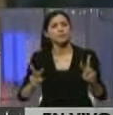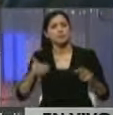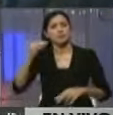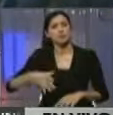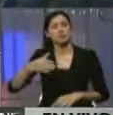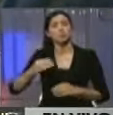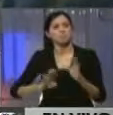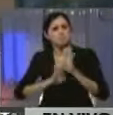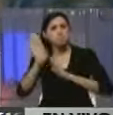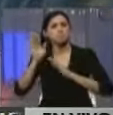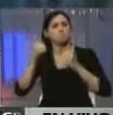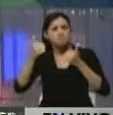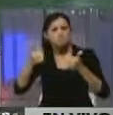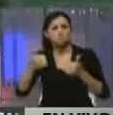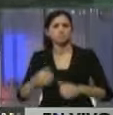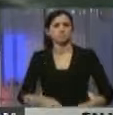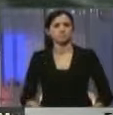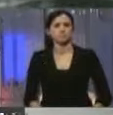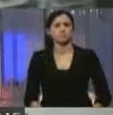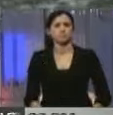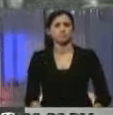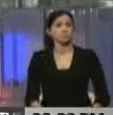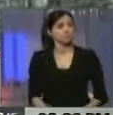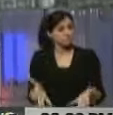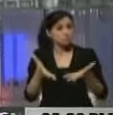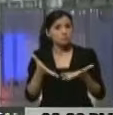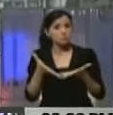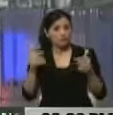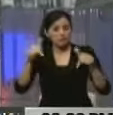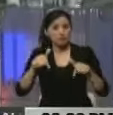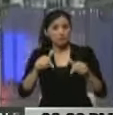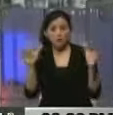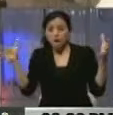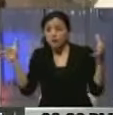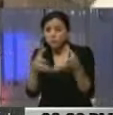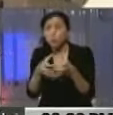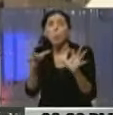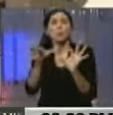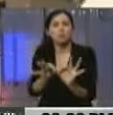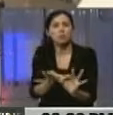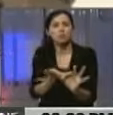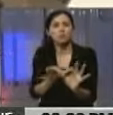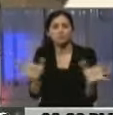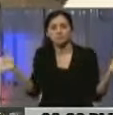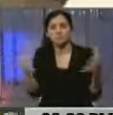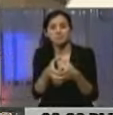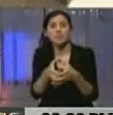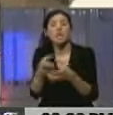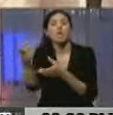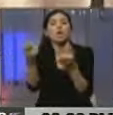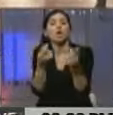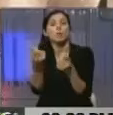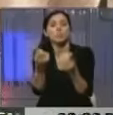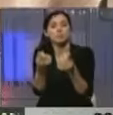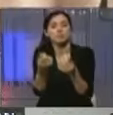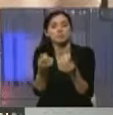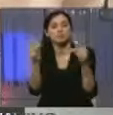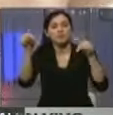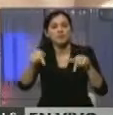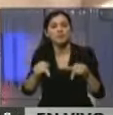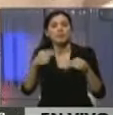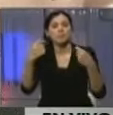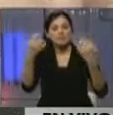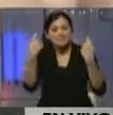a la prosperidad. Y se gana, bueno, en este frente fundamental, que es el frente económico, que hay que